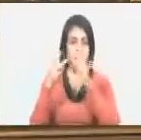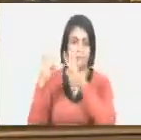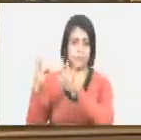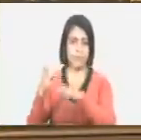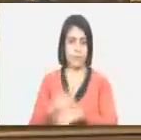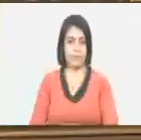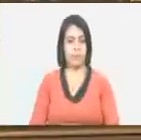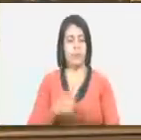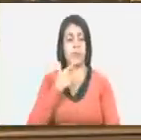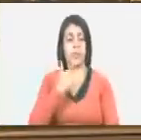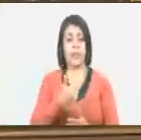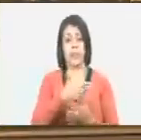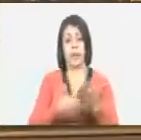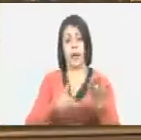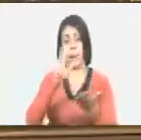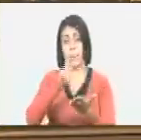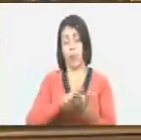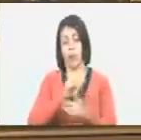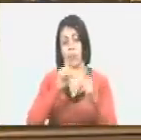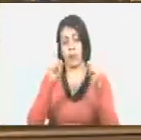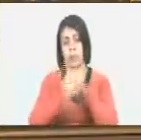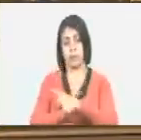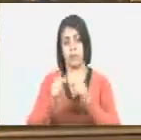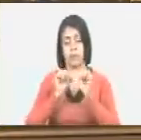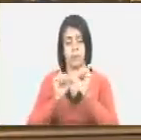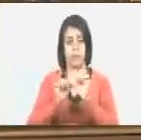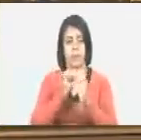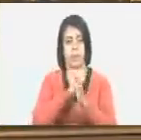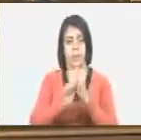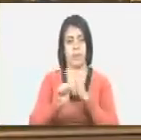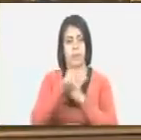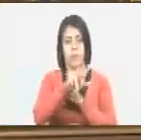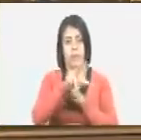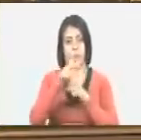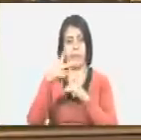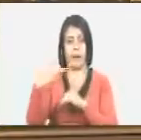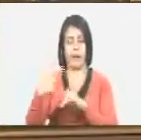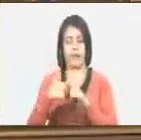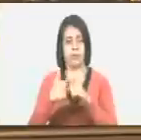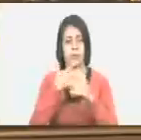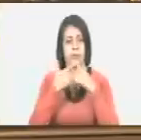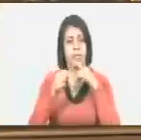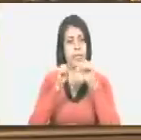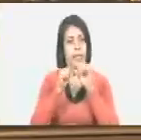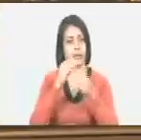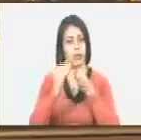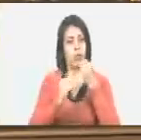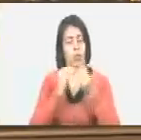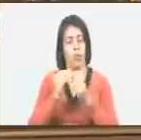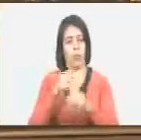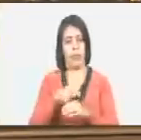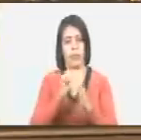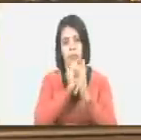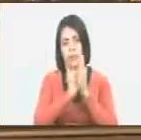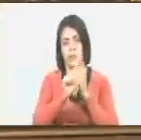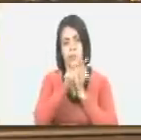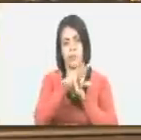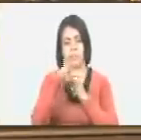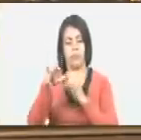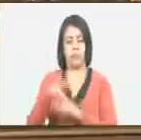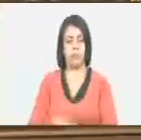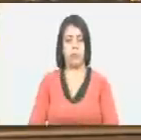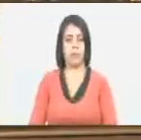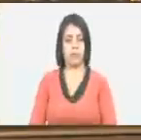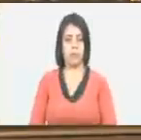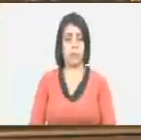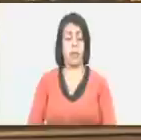68. Se propone aprobar con modificaciones el contenido del artículo 33, quedando redactado de la siguiente manera. Artículo